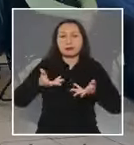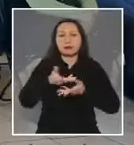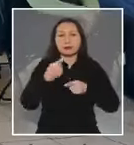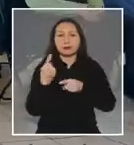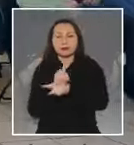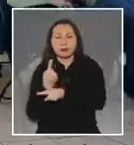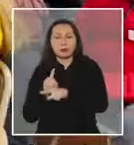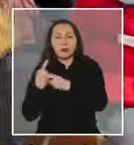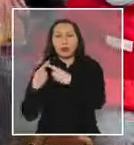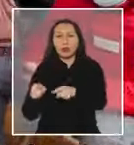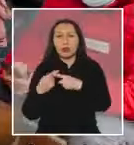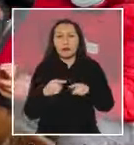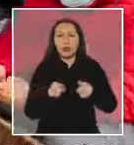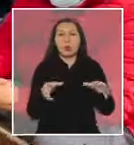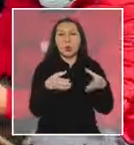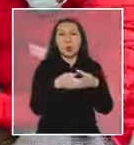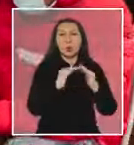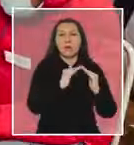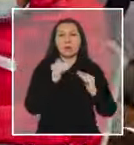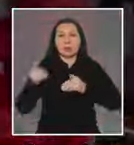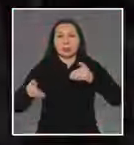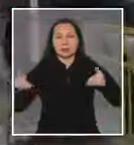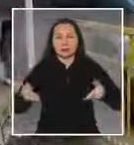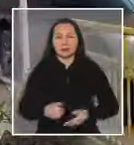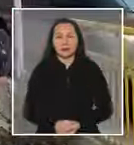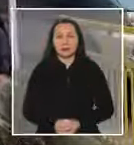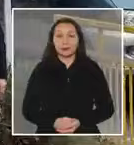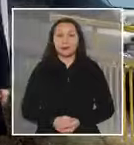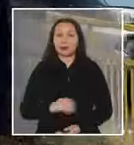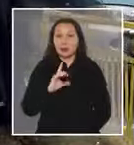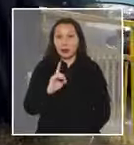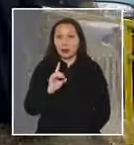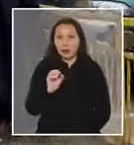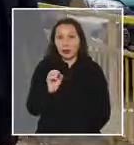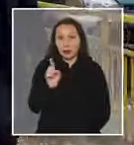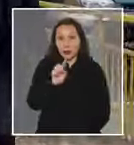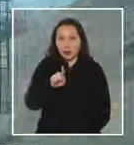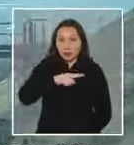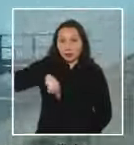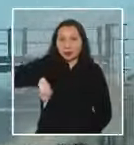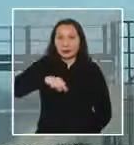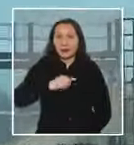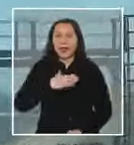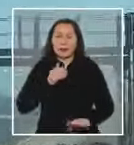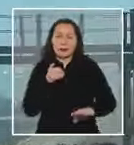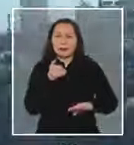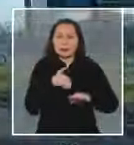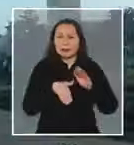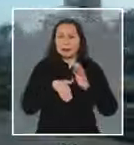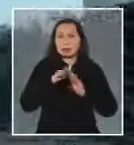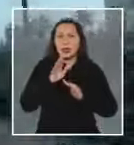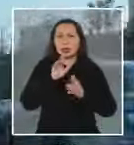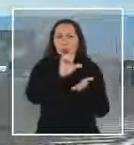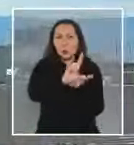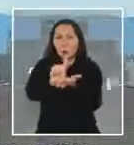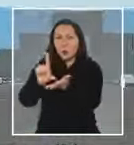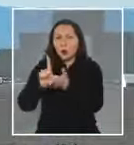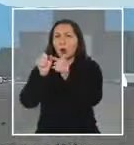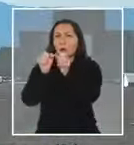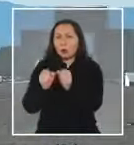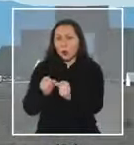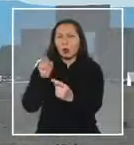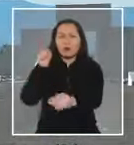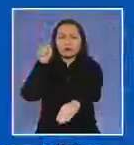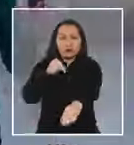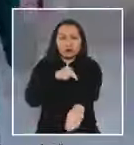diálogos ciudadanos en distintas juntas de vecinos. Como División de Organizaciones Sociales, queremos llegar a la mayor cantidad de localidades